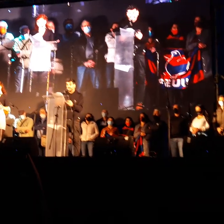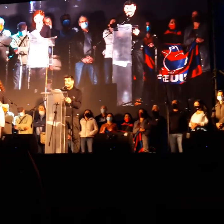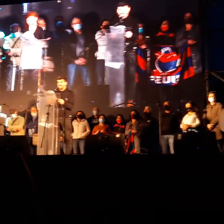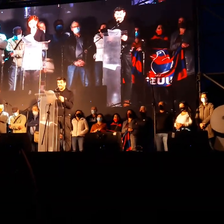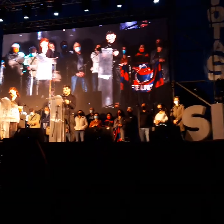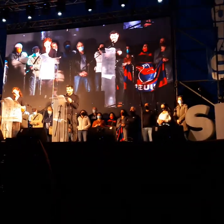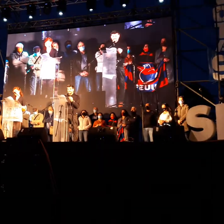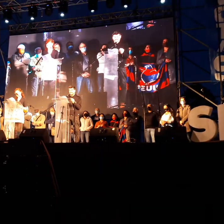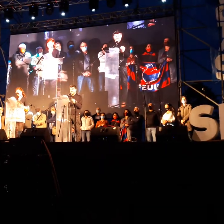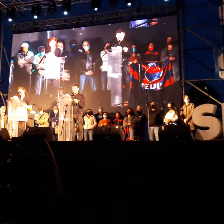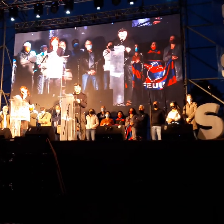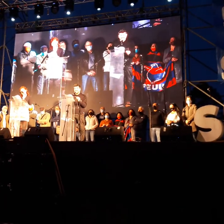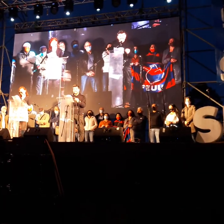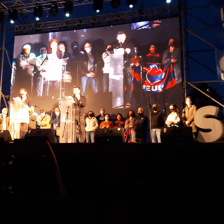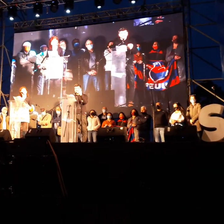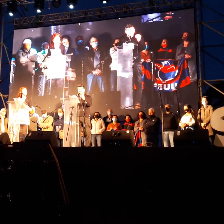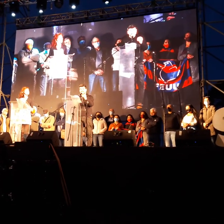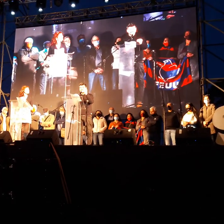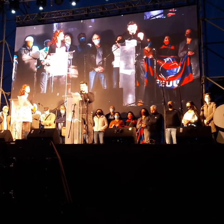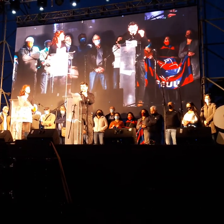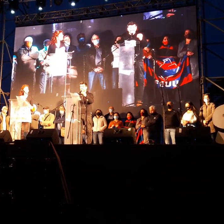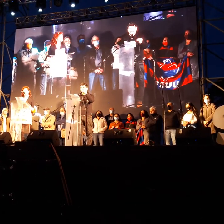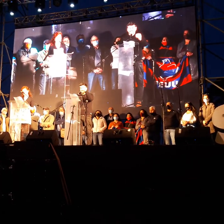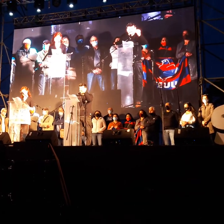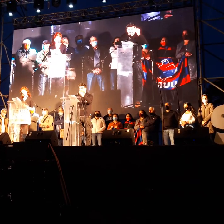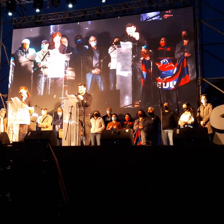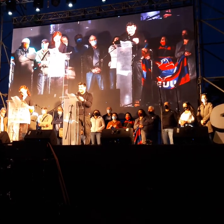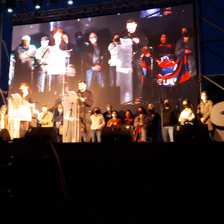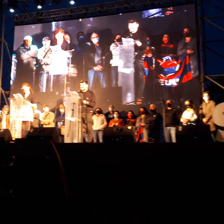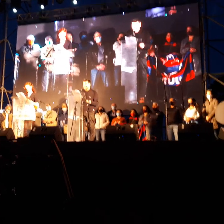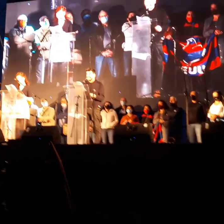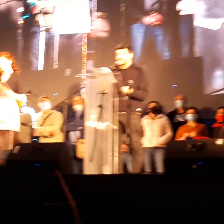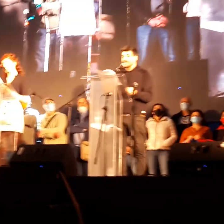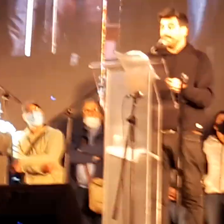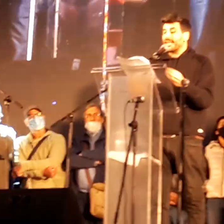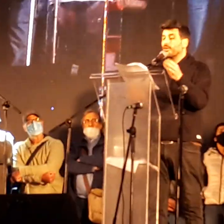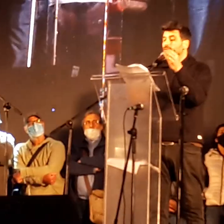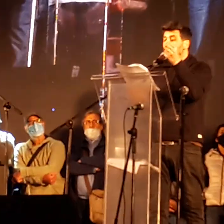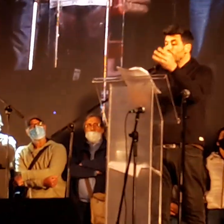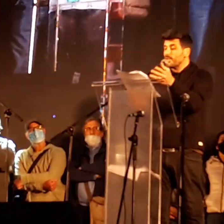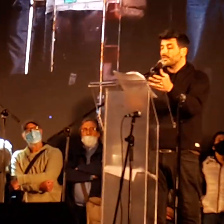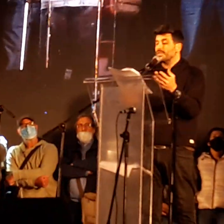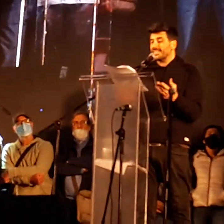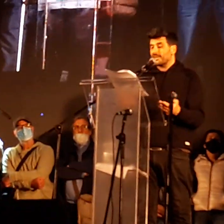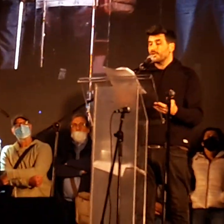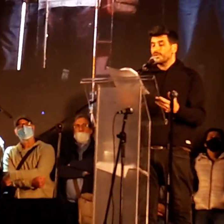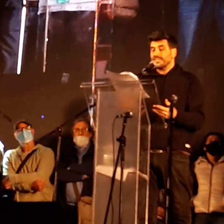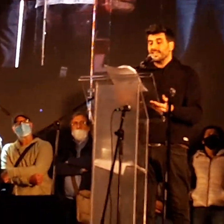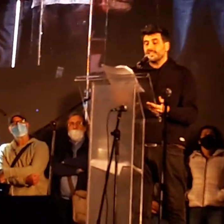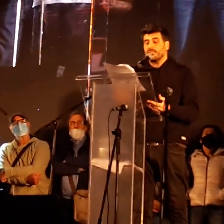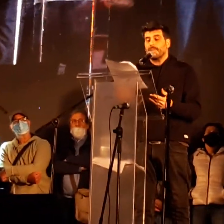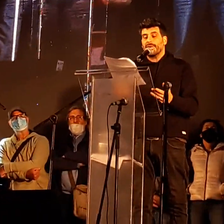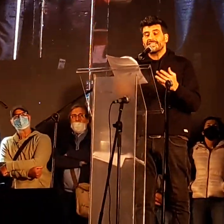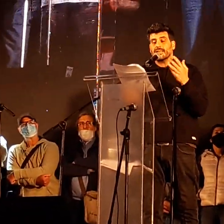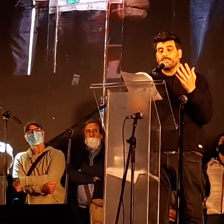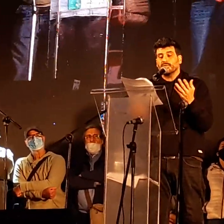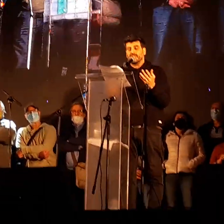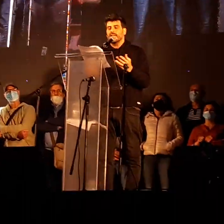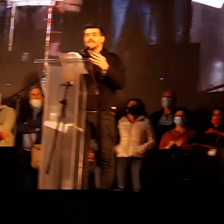uruguayos y las uruguayas que vivimos en este país queremos que se sigan realizando las inversiones necesarias para que continúe su desarrollo y siga